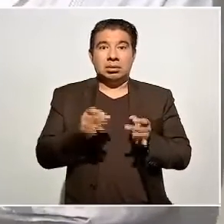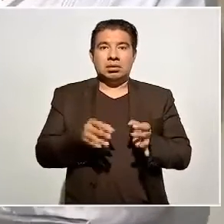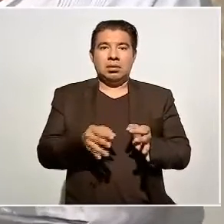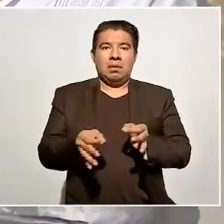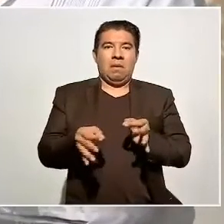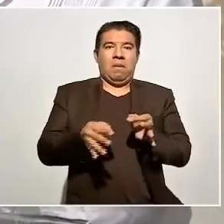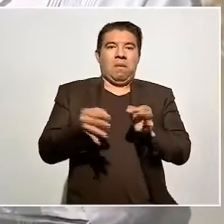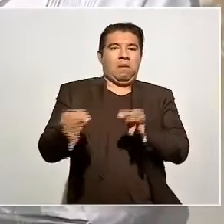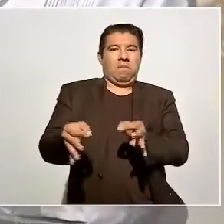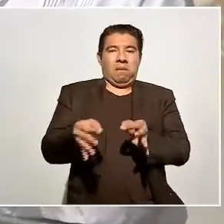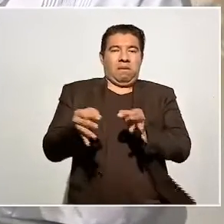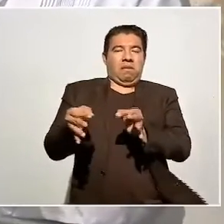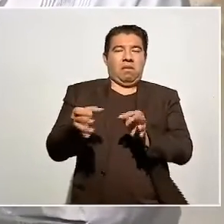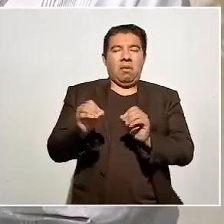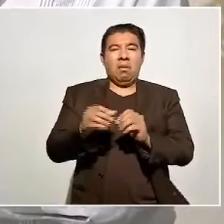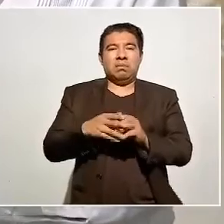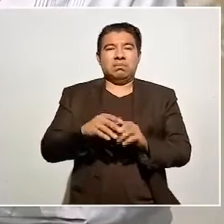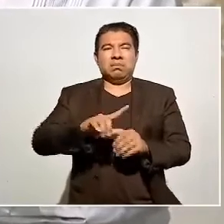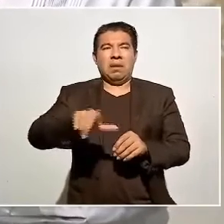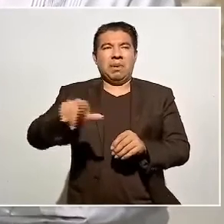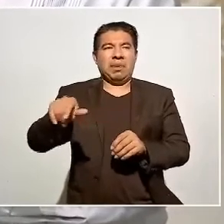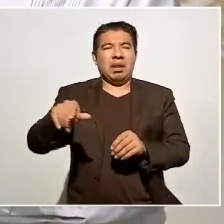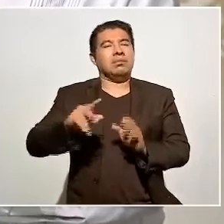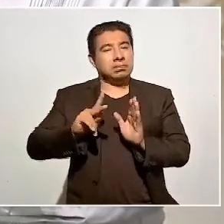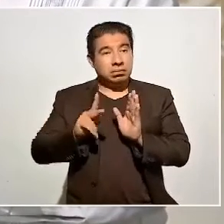meses, cada mes,